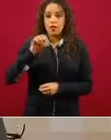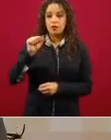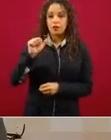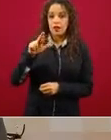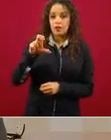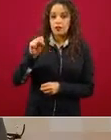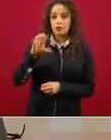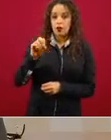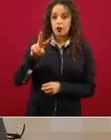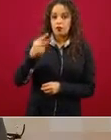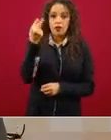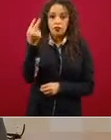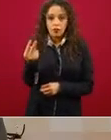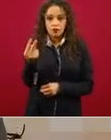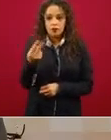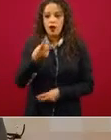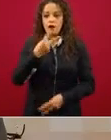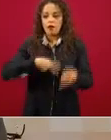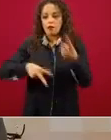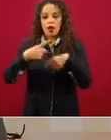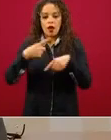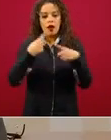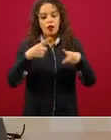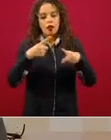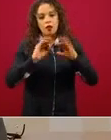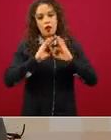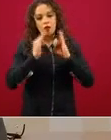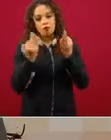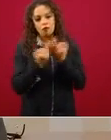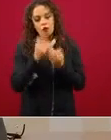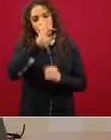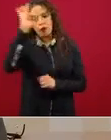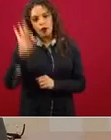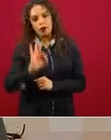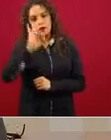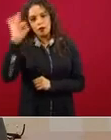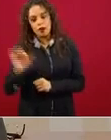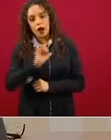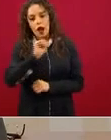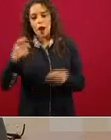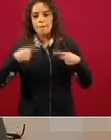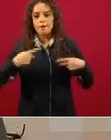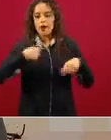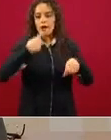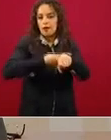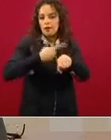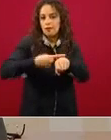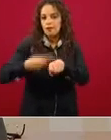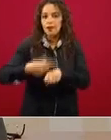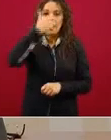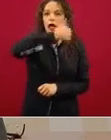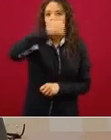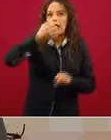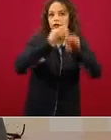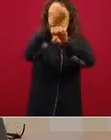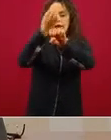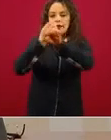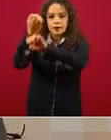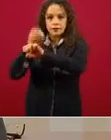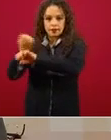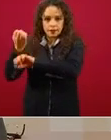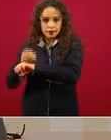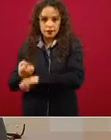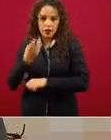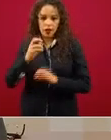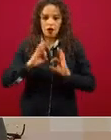surgir distintas proporciones o distintos porcentajes de positividad en los distintos estados en la medida que